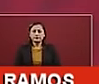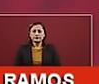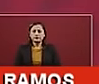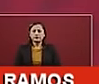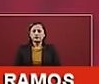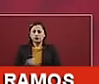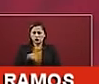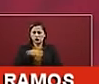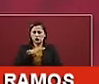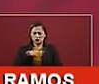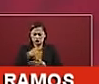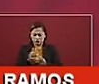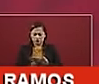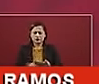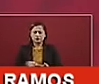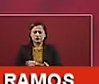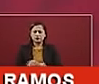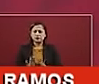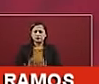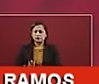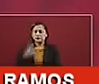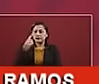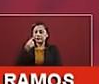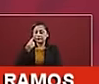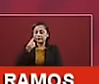traigo dos sexenios